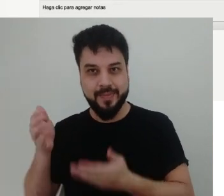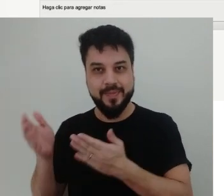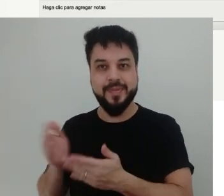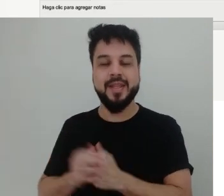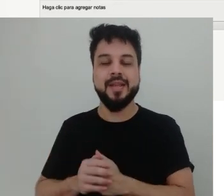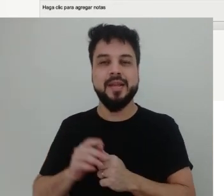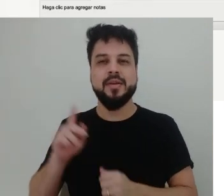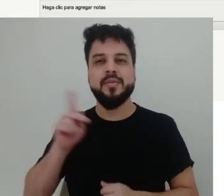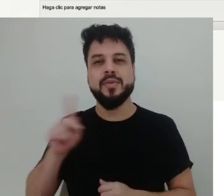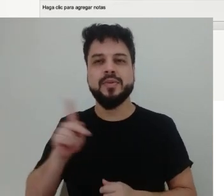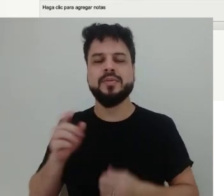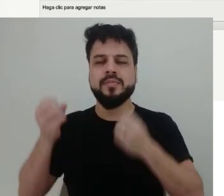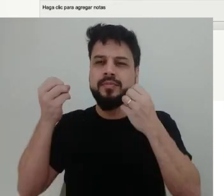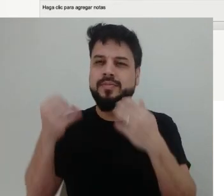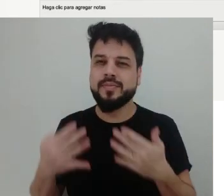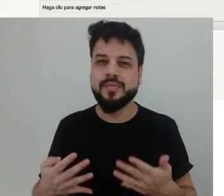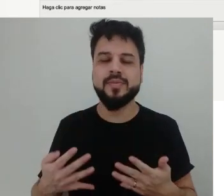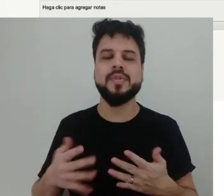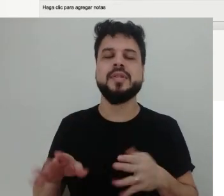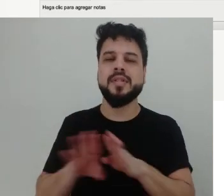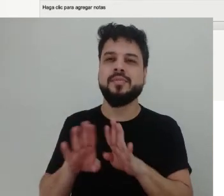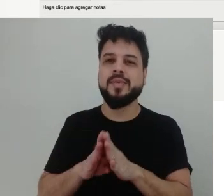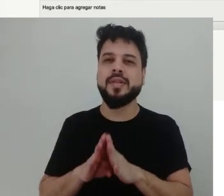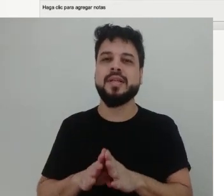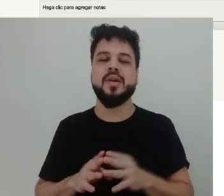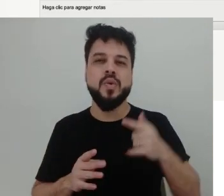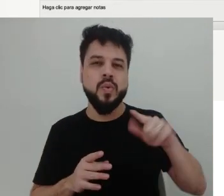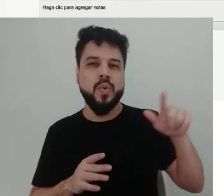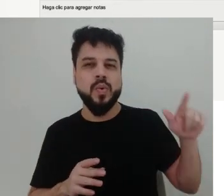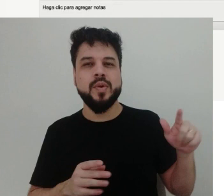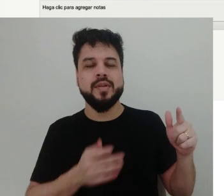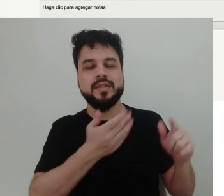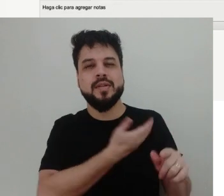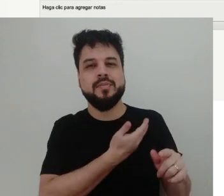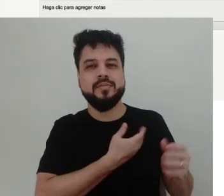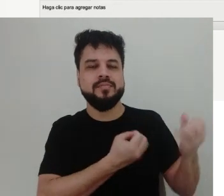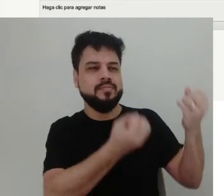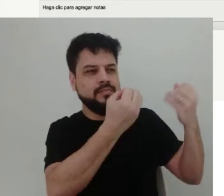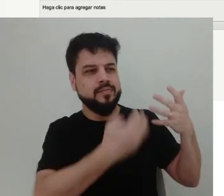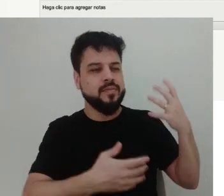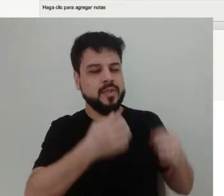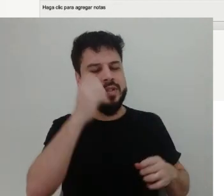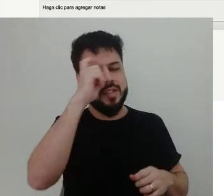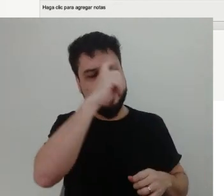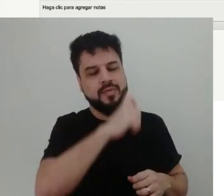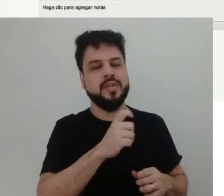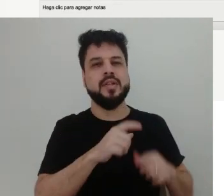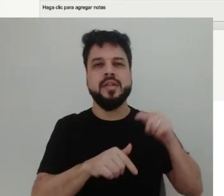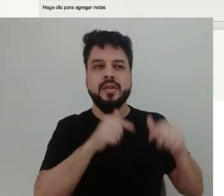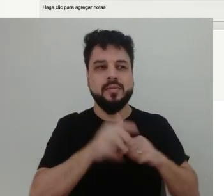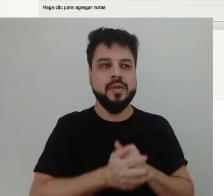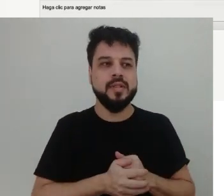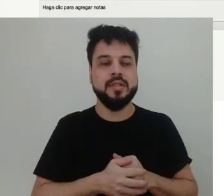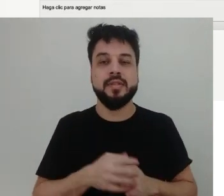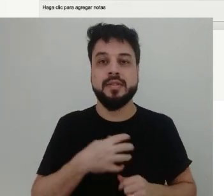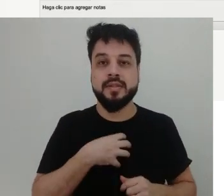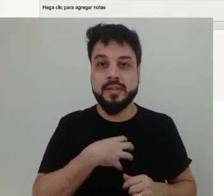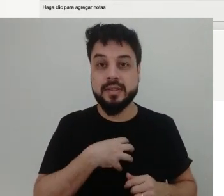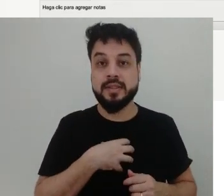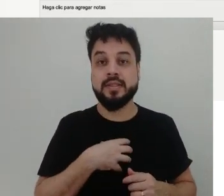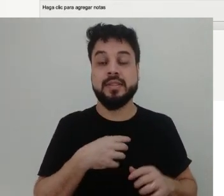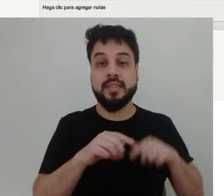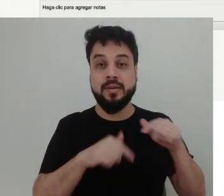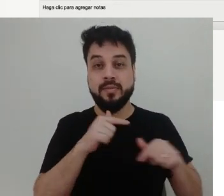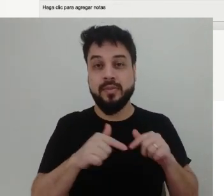se me dijo. Lo que demuestra que sí existen espacios como los que me encuentro hoy, que tiene por objetivo acercar la ciencia a las personas que viven en la región